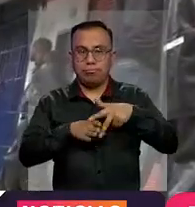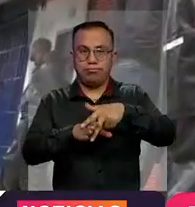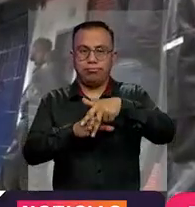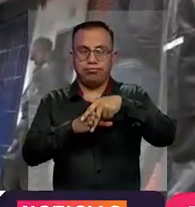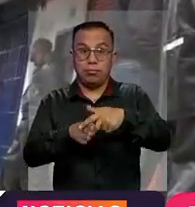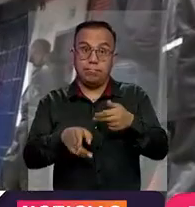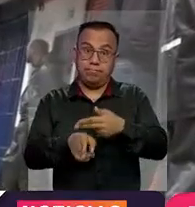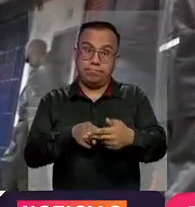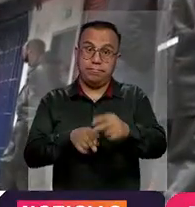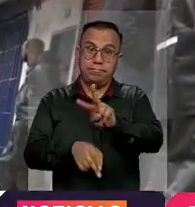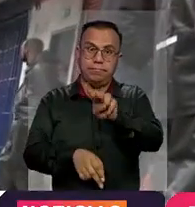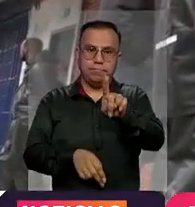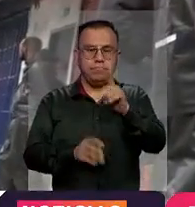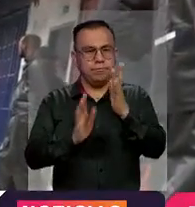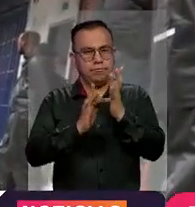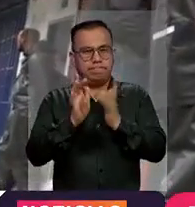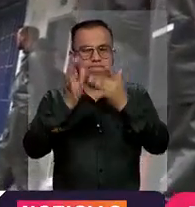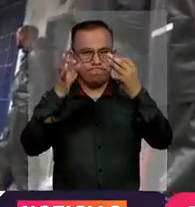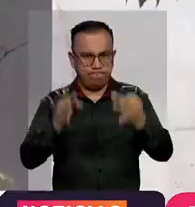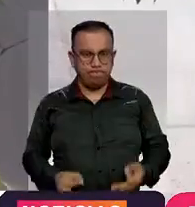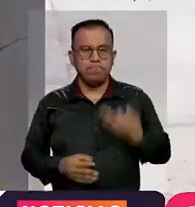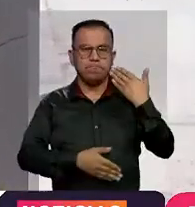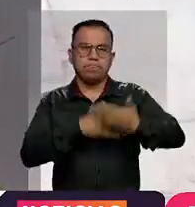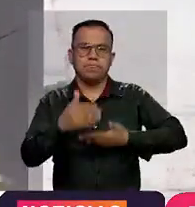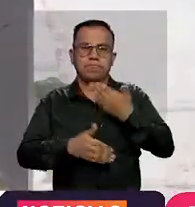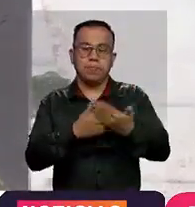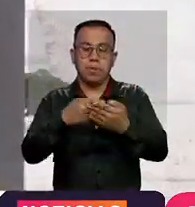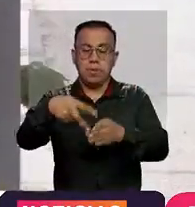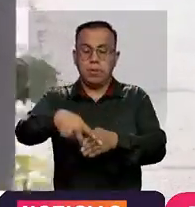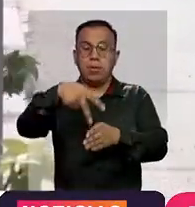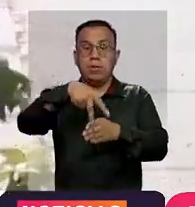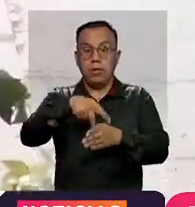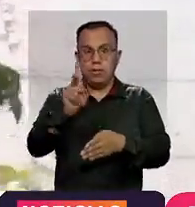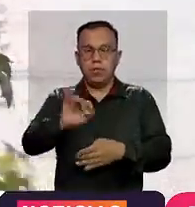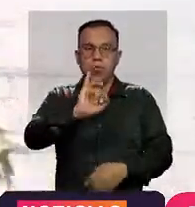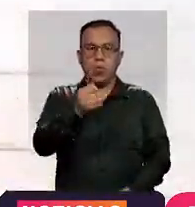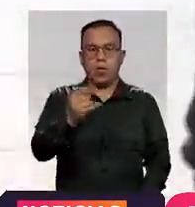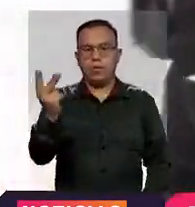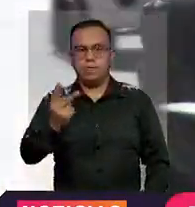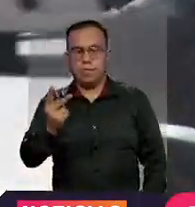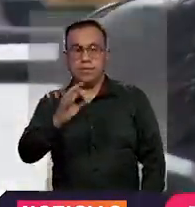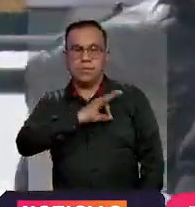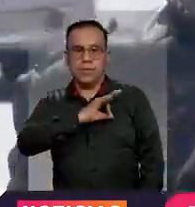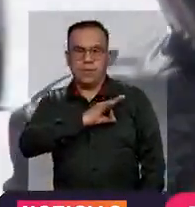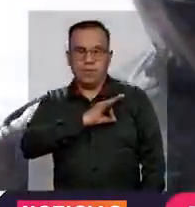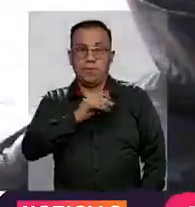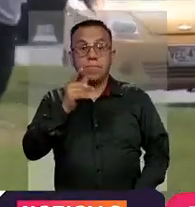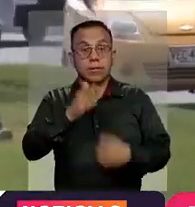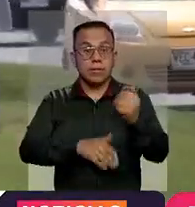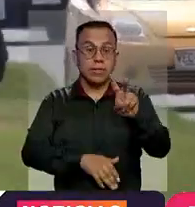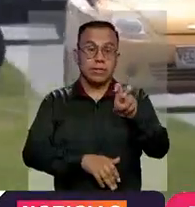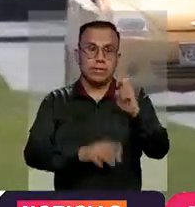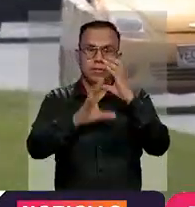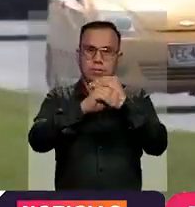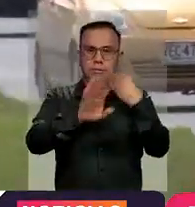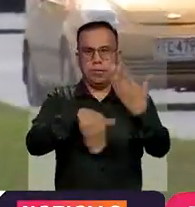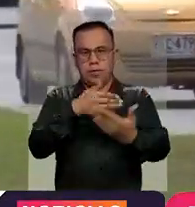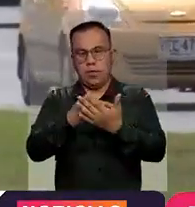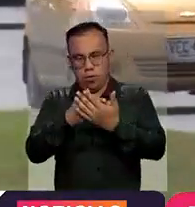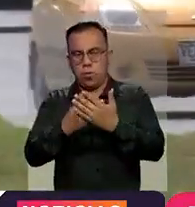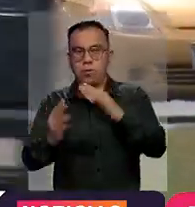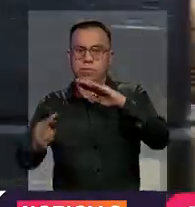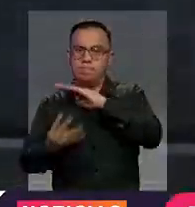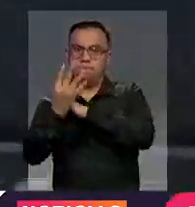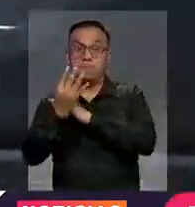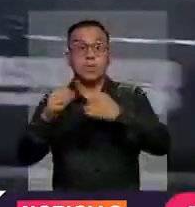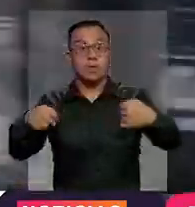El próximo 21 de abril empieza a regir la restricción al parrillero en moto los días jueves, viernes y sábado de 7 de la noche a 4 de la mañana.